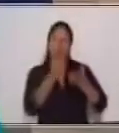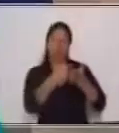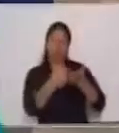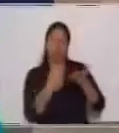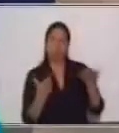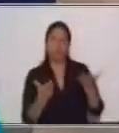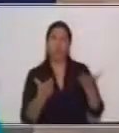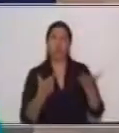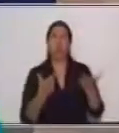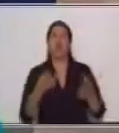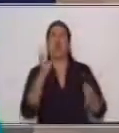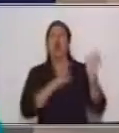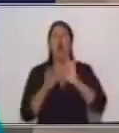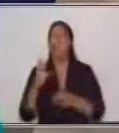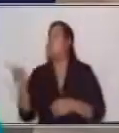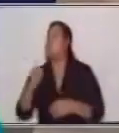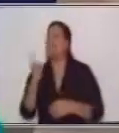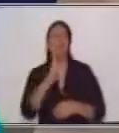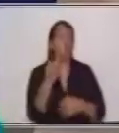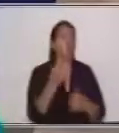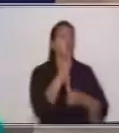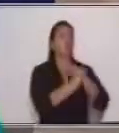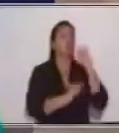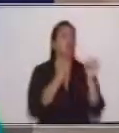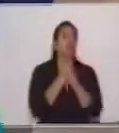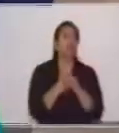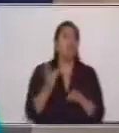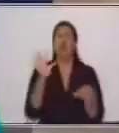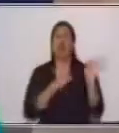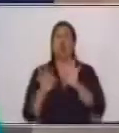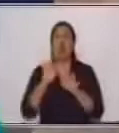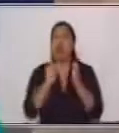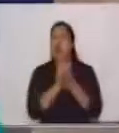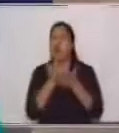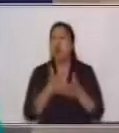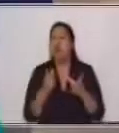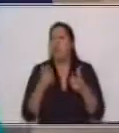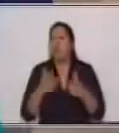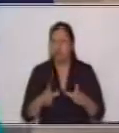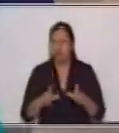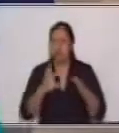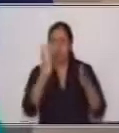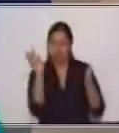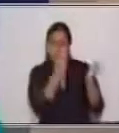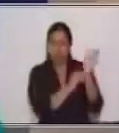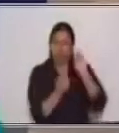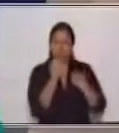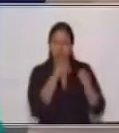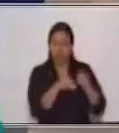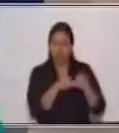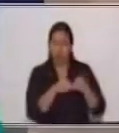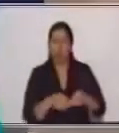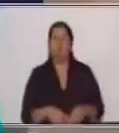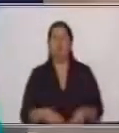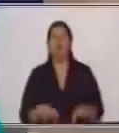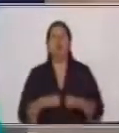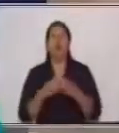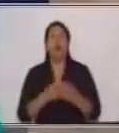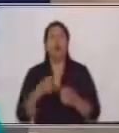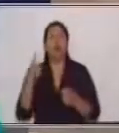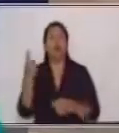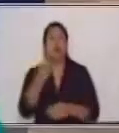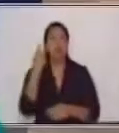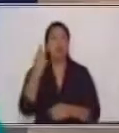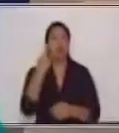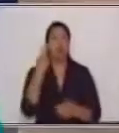al final del texto en una hoja aparte, por orden alfabético y debidamente citadas. En